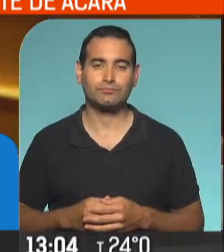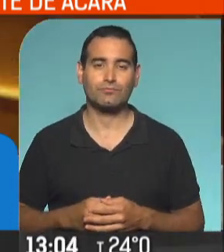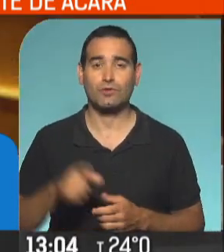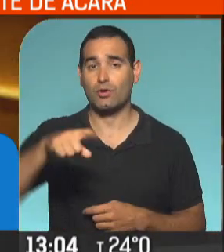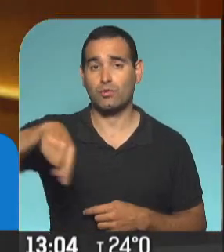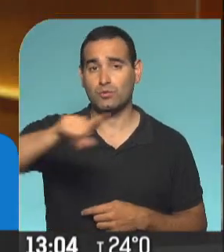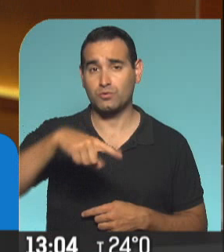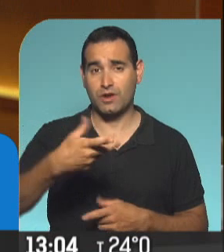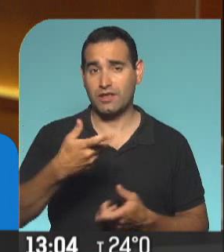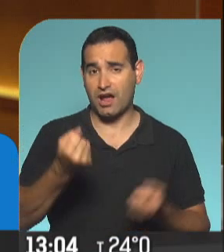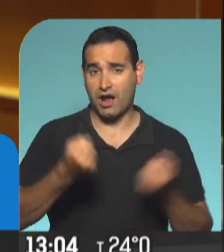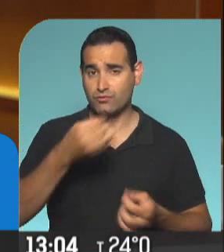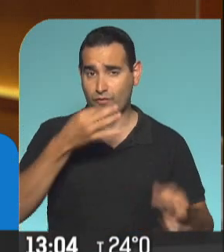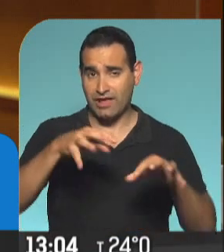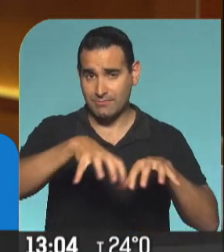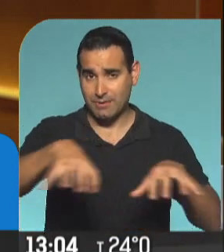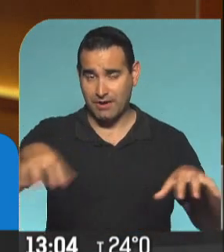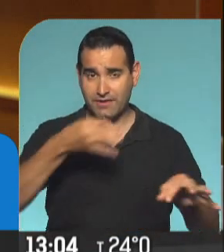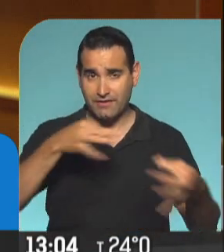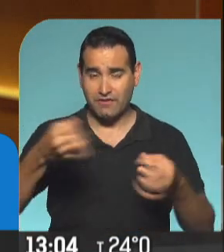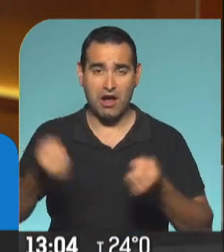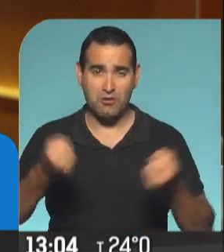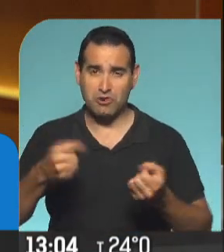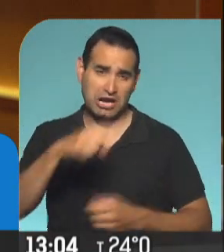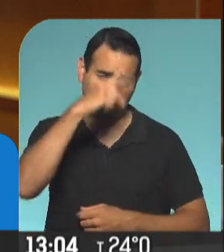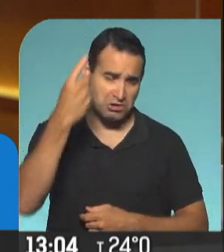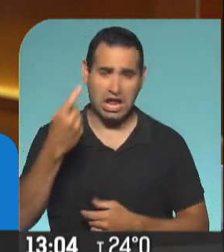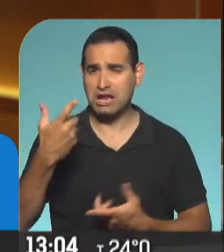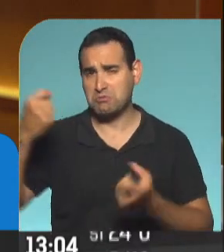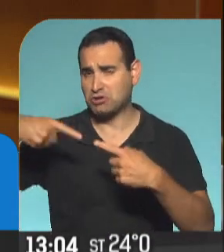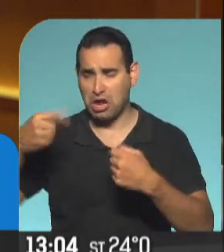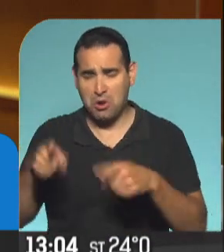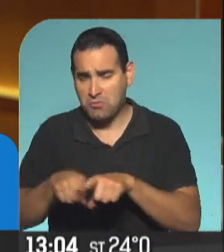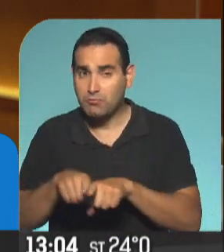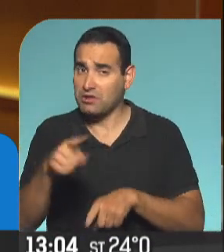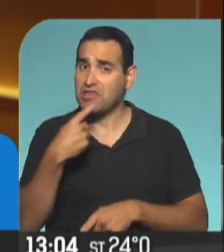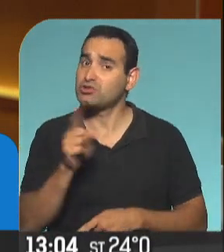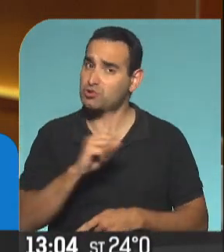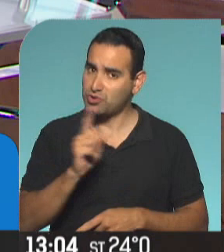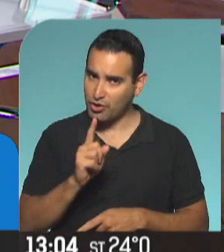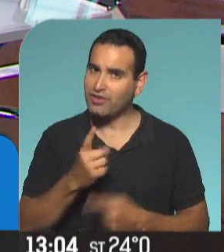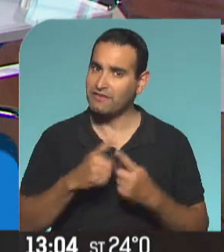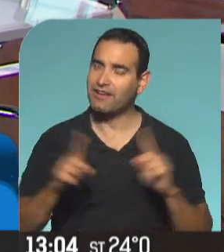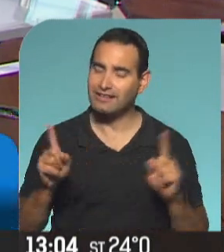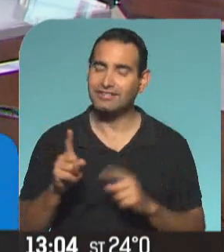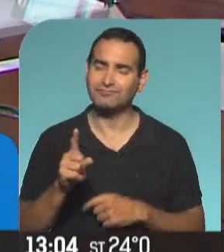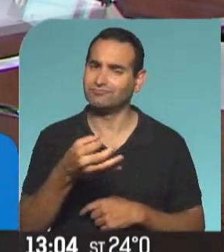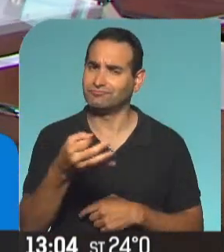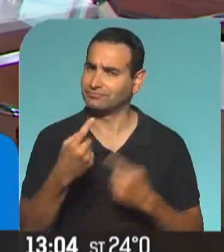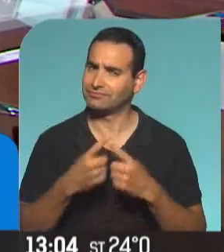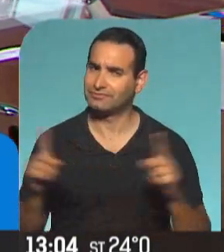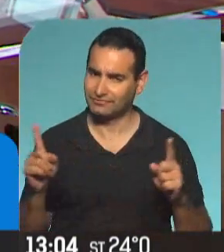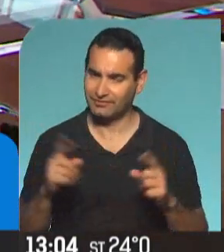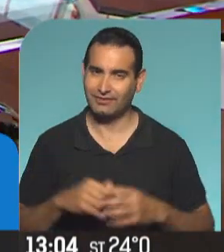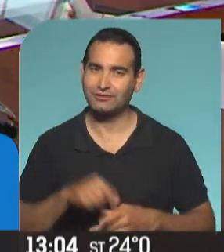concesionarios supuestamente le daría lo mismo vender autos naciones importantes están marcando que no es así que no no no es así porque muy